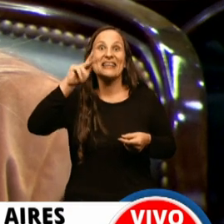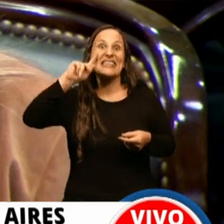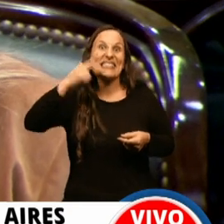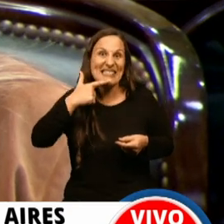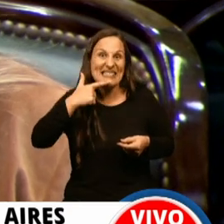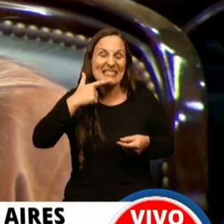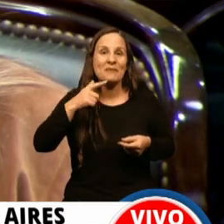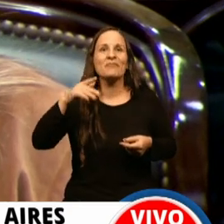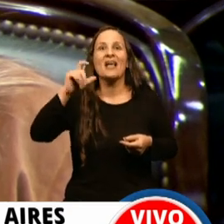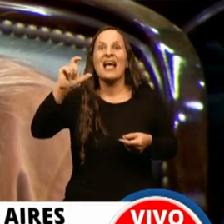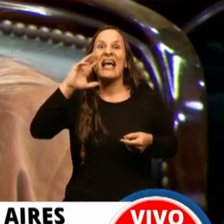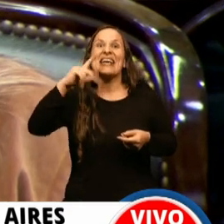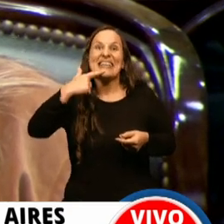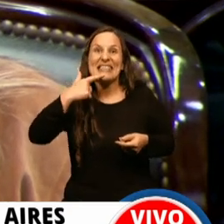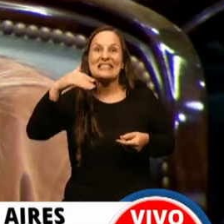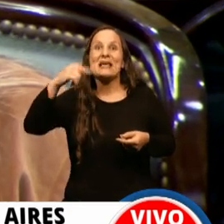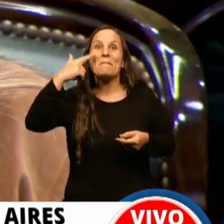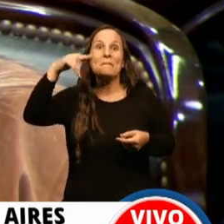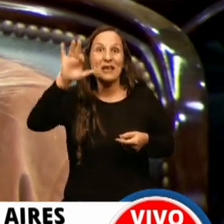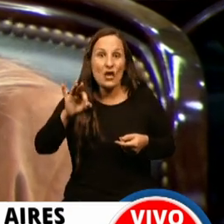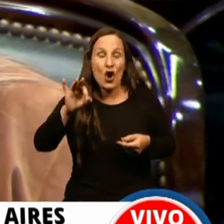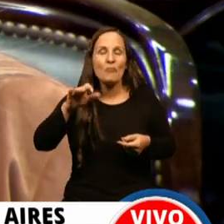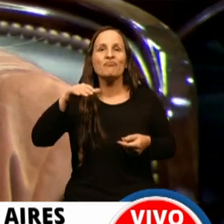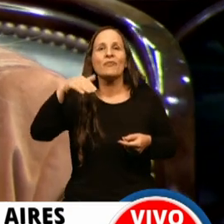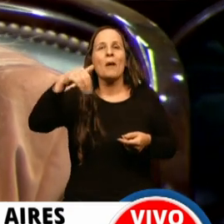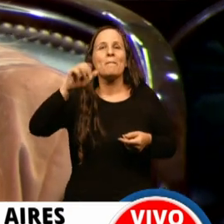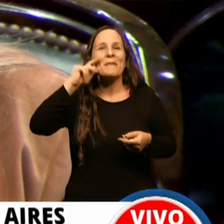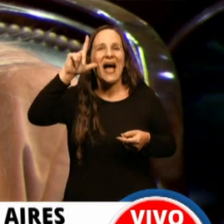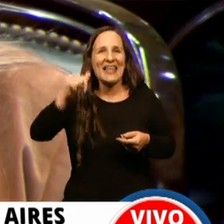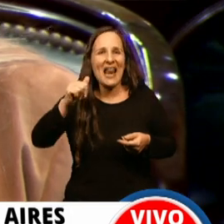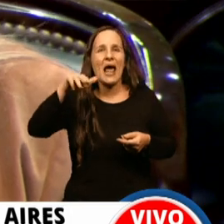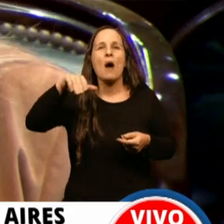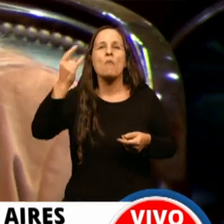a cri miró y a la querida mariela muñoz